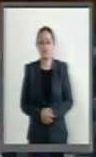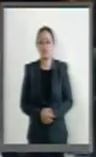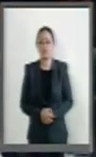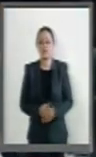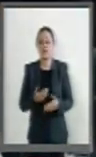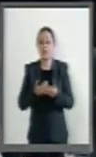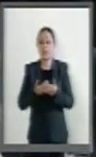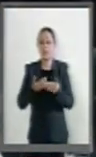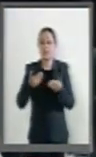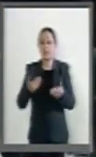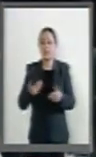Tenemos ahora la segunda lectura del dictamen.